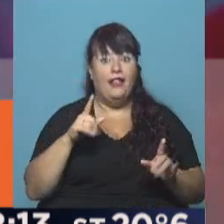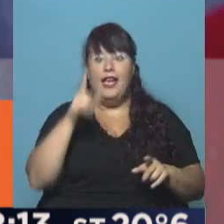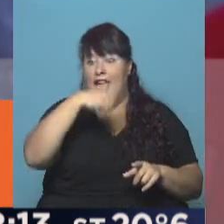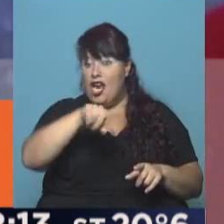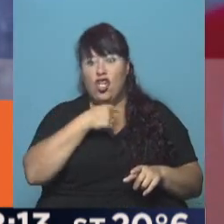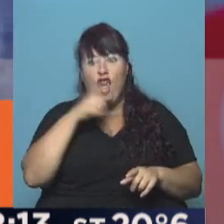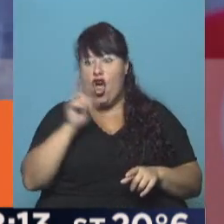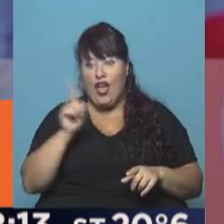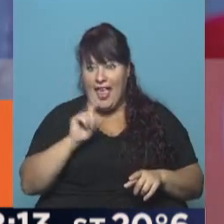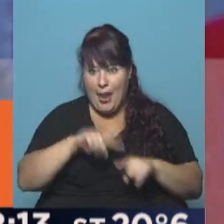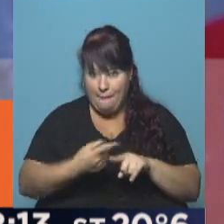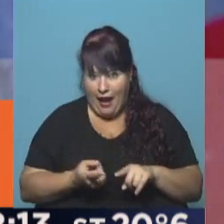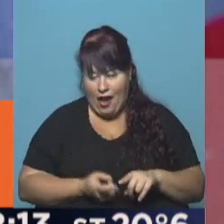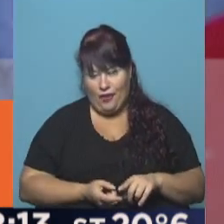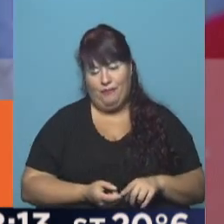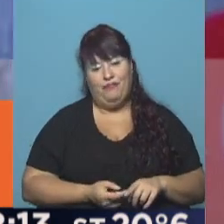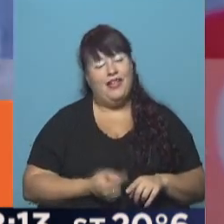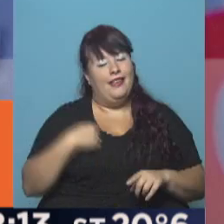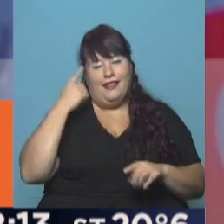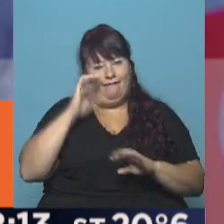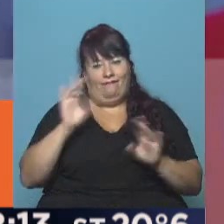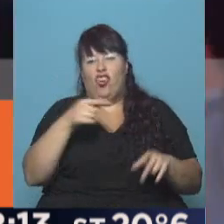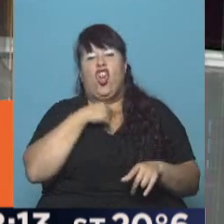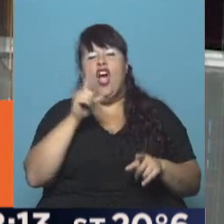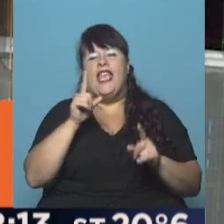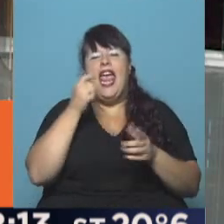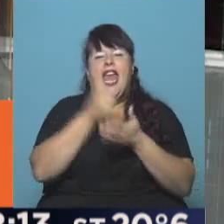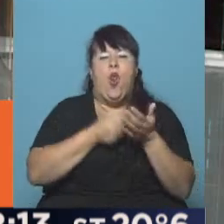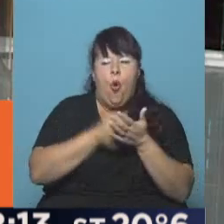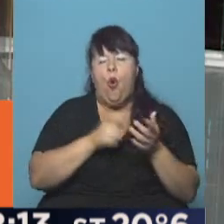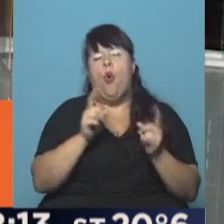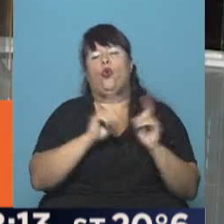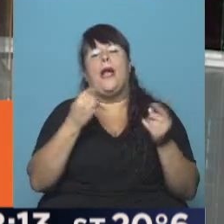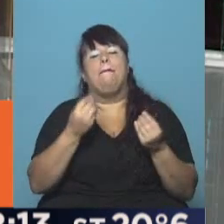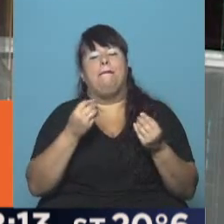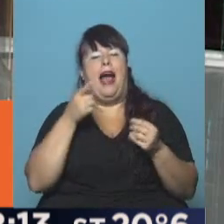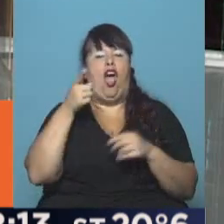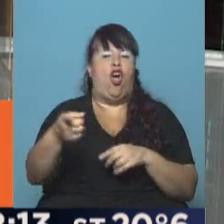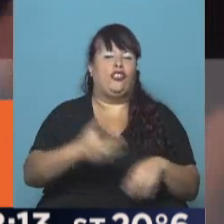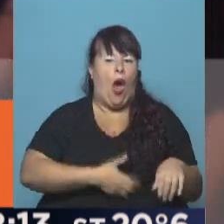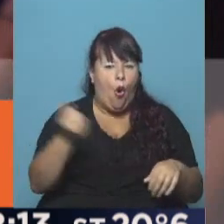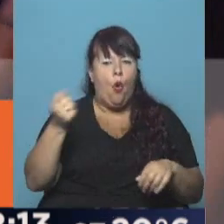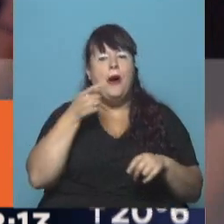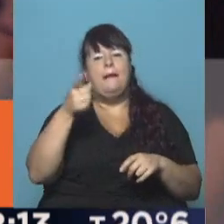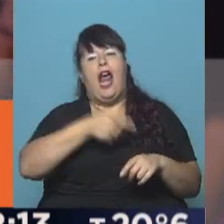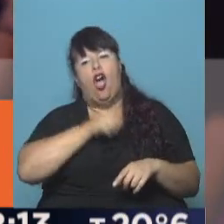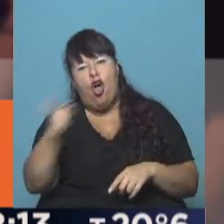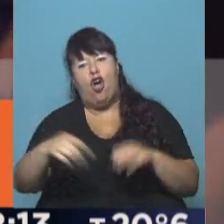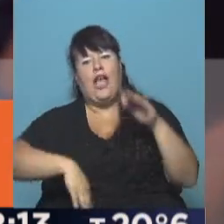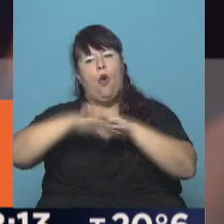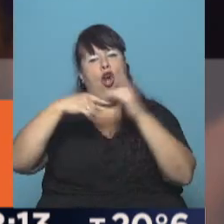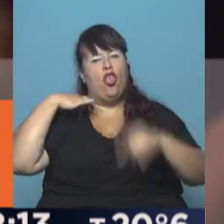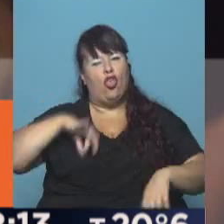ellos no querían convocar creo que no tienen voluntad de un plan de lucha para quebrar el ajuste para quebrar los topes